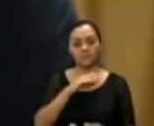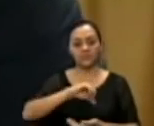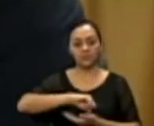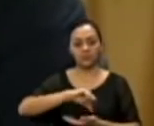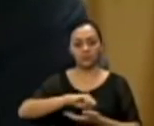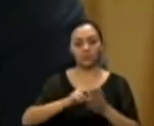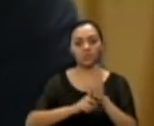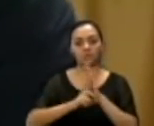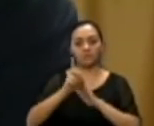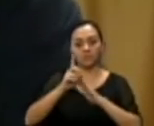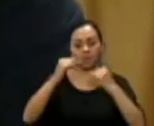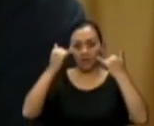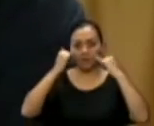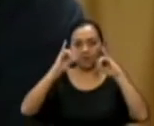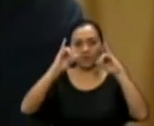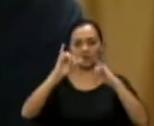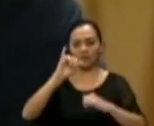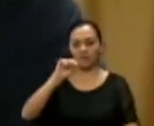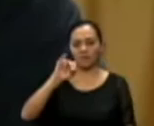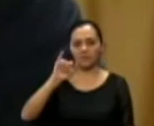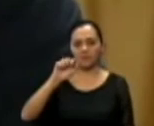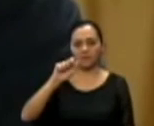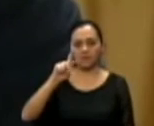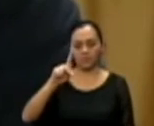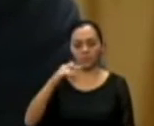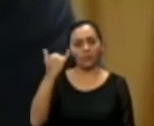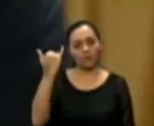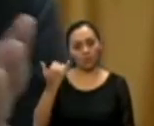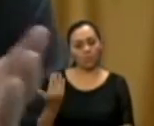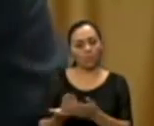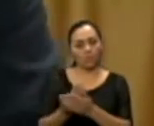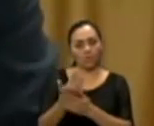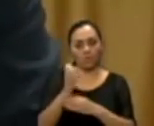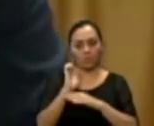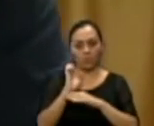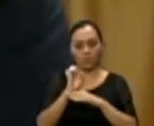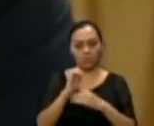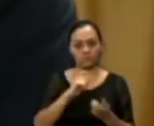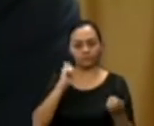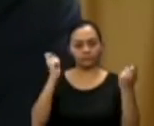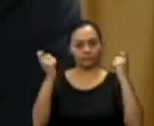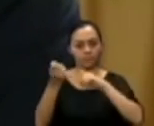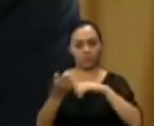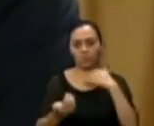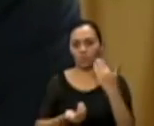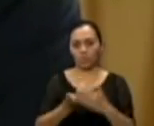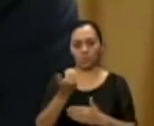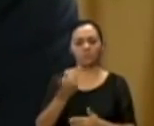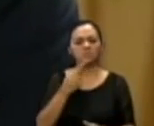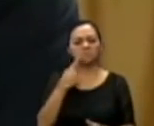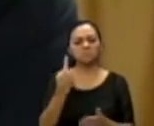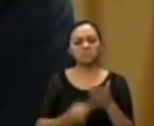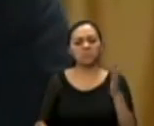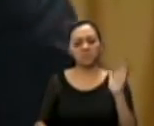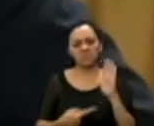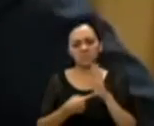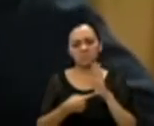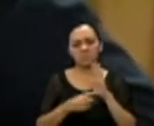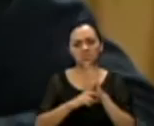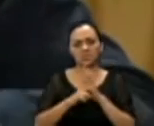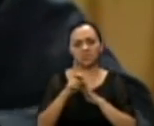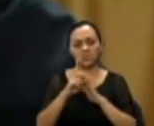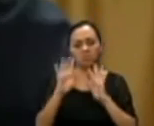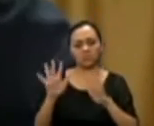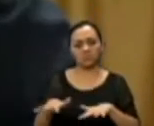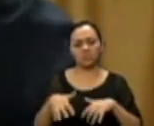de línea es el nuevo país prohibido olvidar miren cómo han cambiado las cosas y para qué sirve este centro desarrollo ganadero